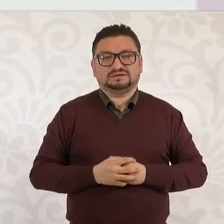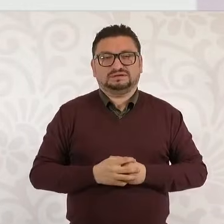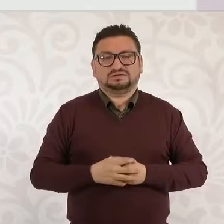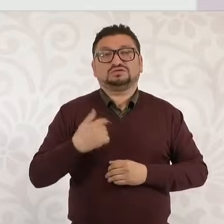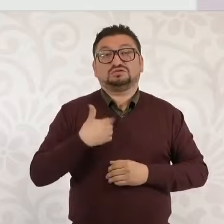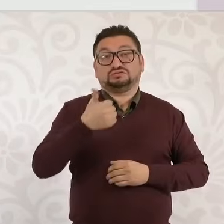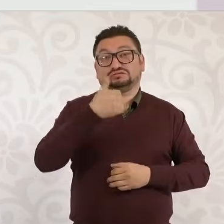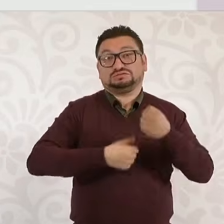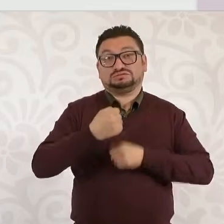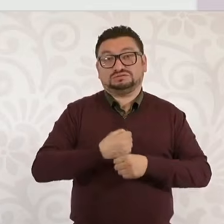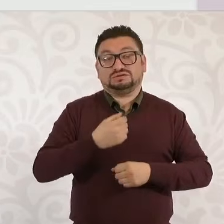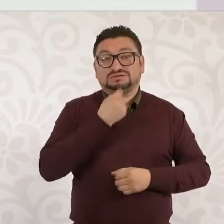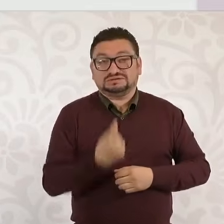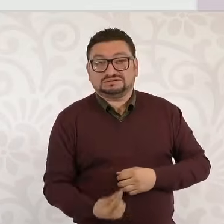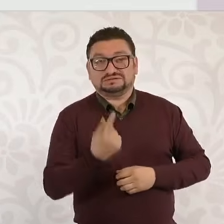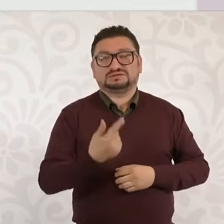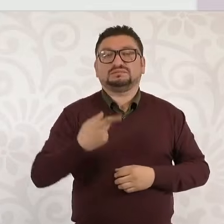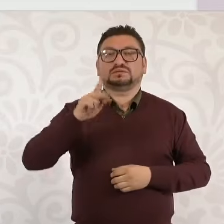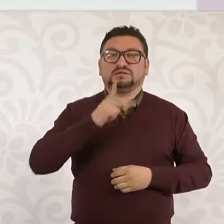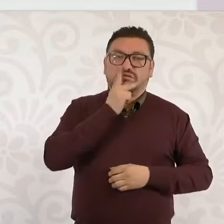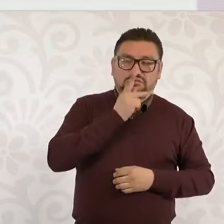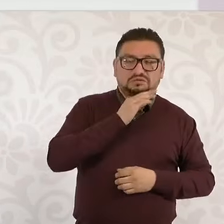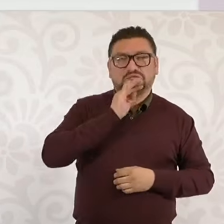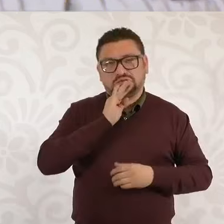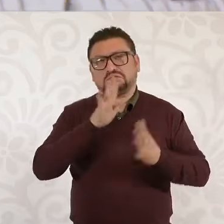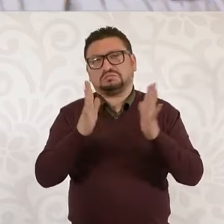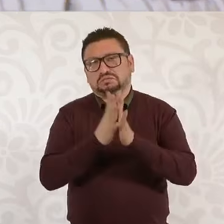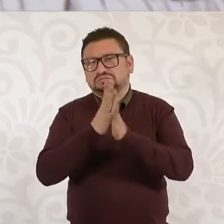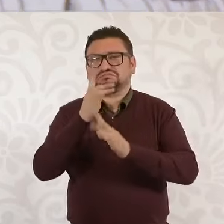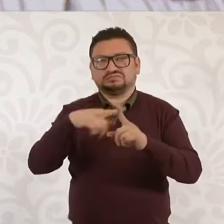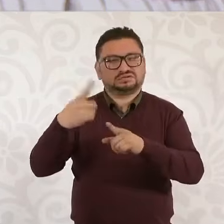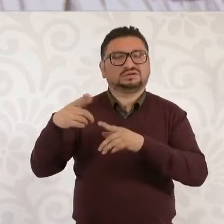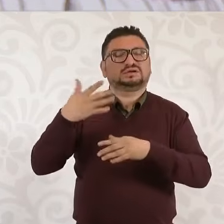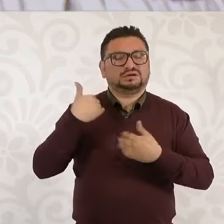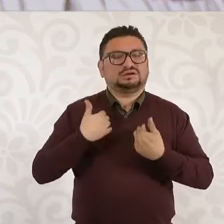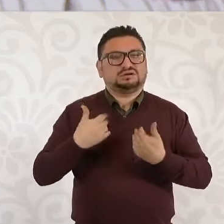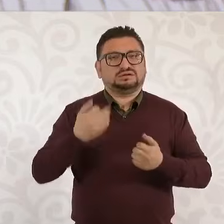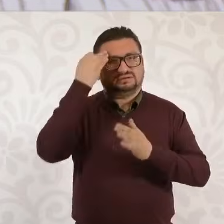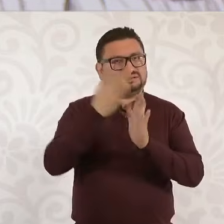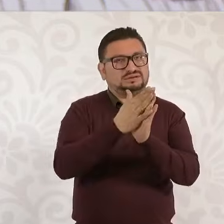tenía 6 años, pero mis padres participaron y entonces era una época donde